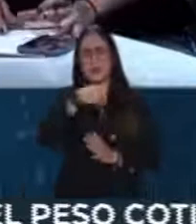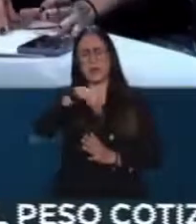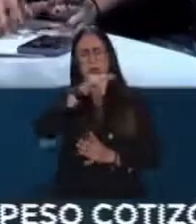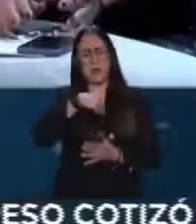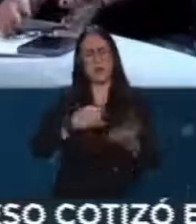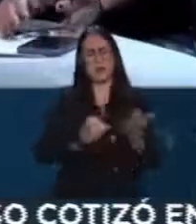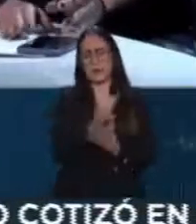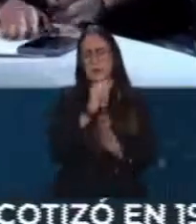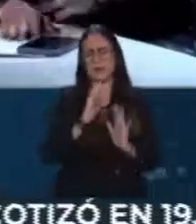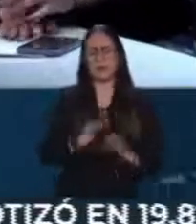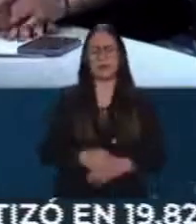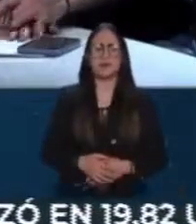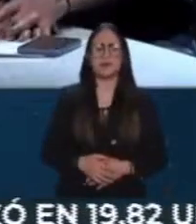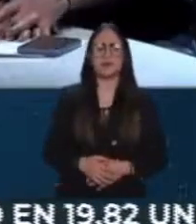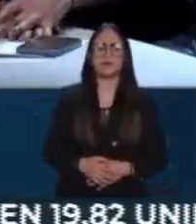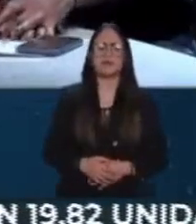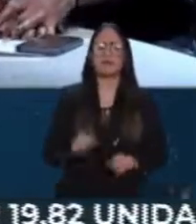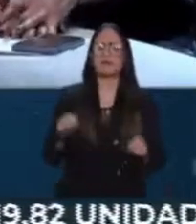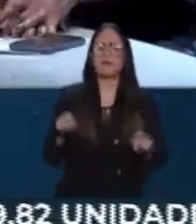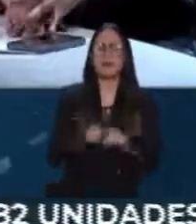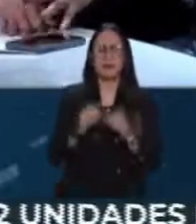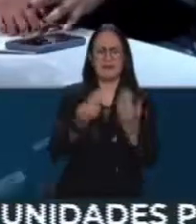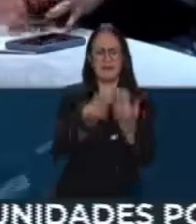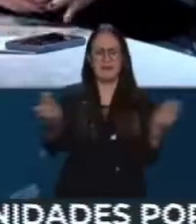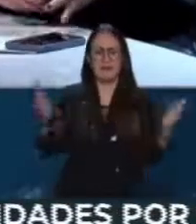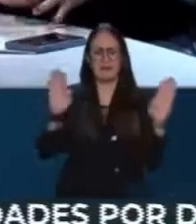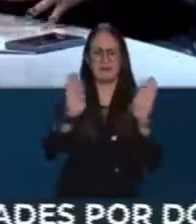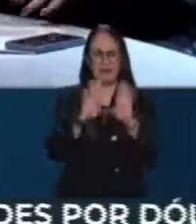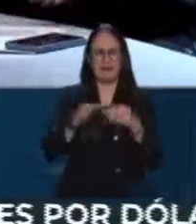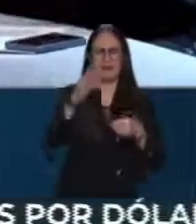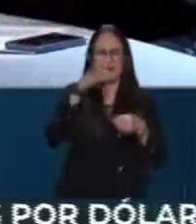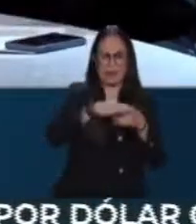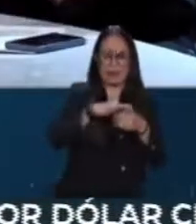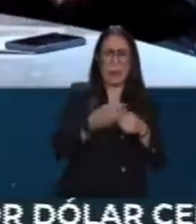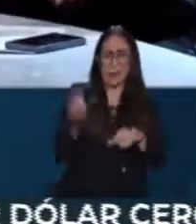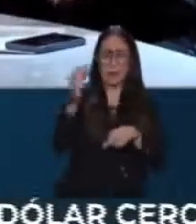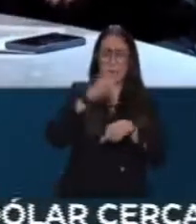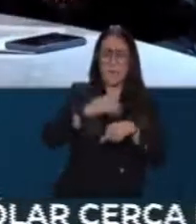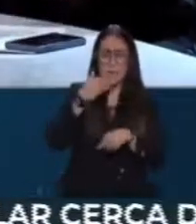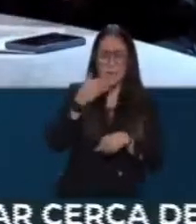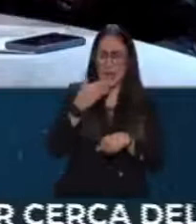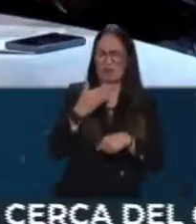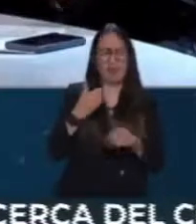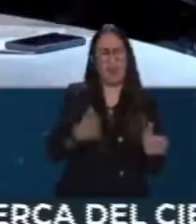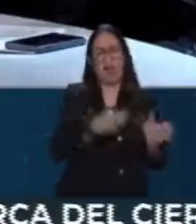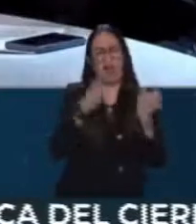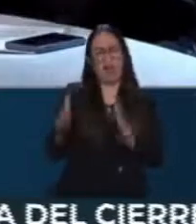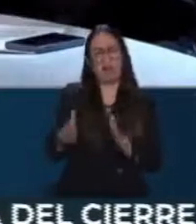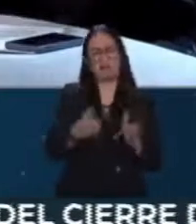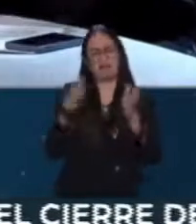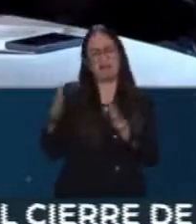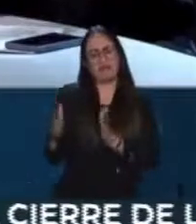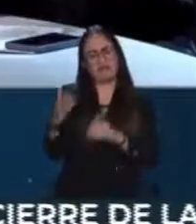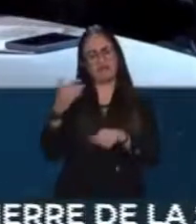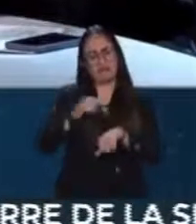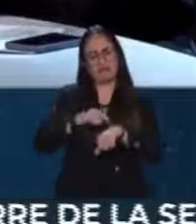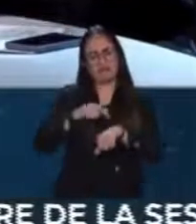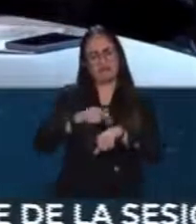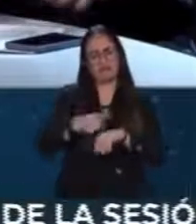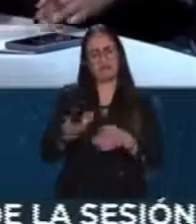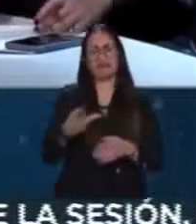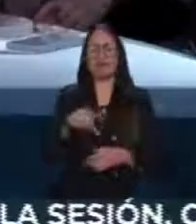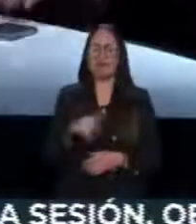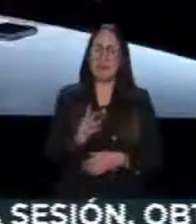cosas que se siguen presentando. También lo del retraso de las casillas es algo que no se ha del todo resuelto, pero bueno, finalmente la